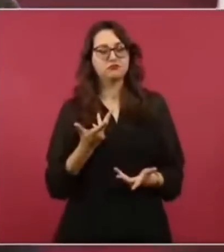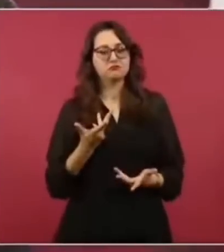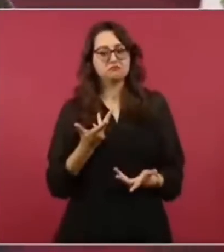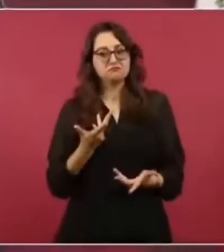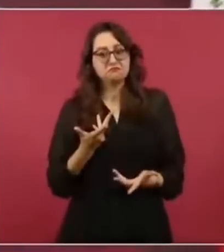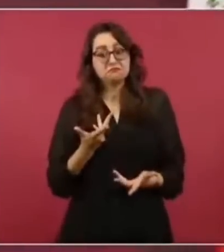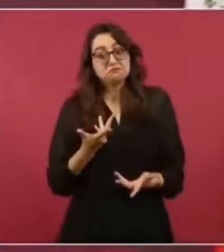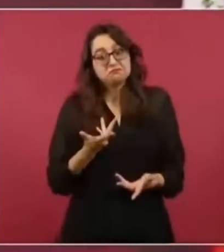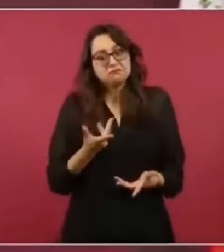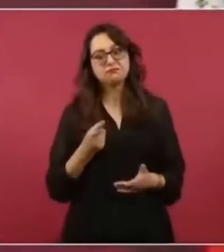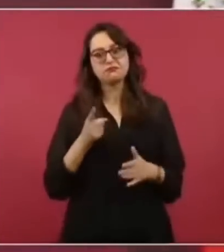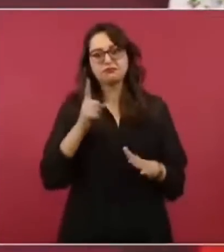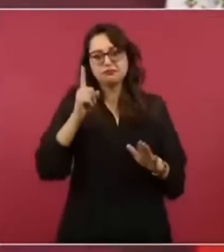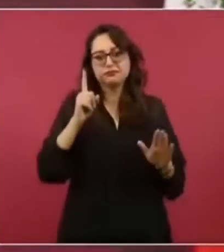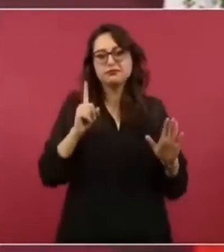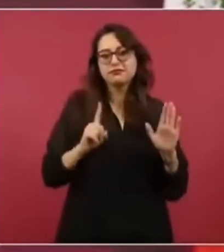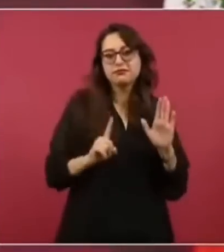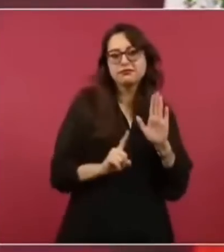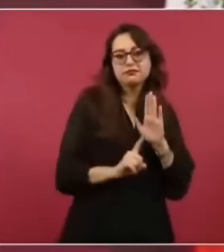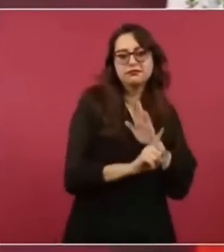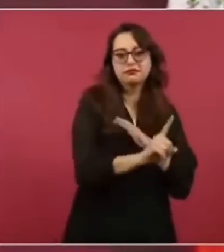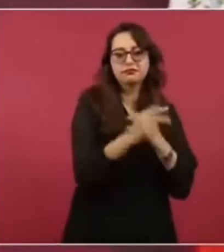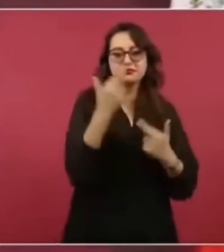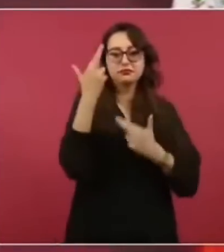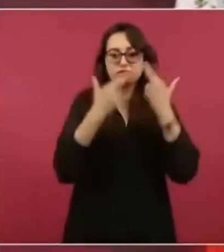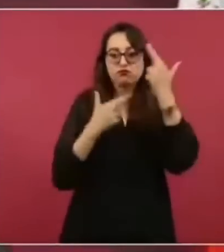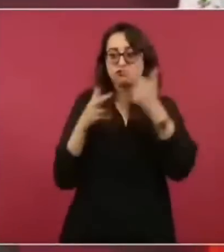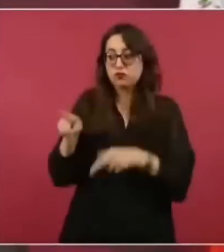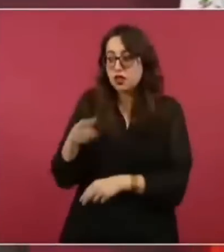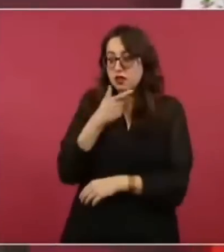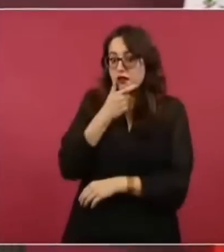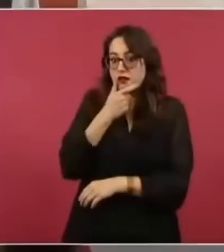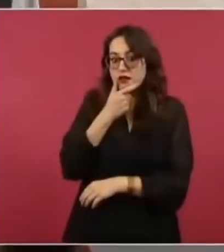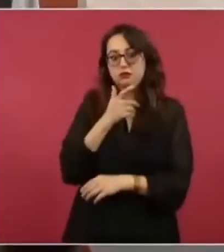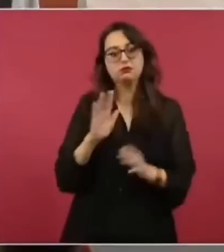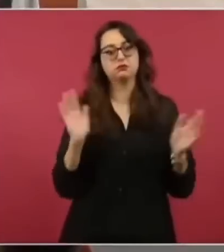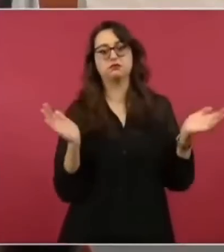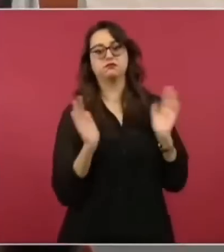fui a la revisión. ¿No habla inglés? No habla inglés.